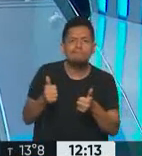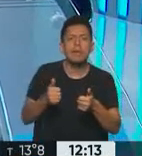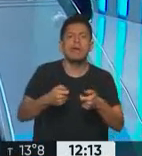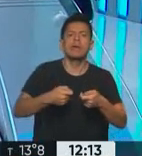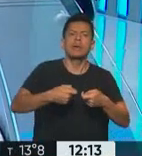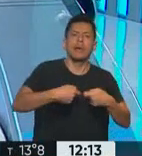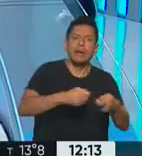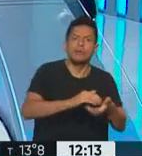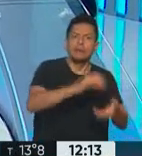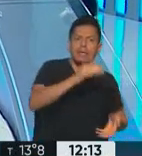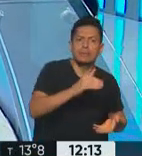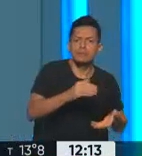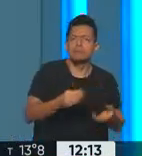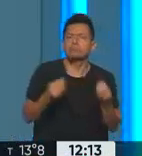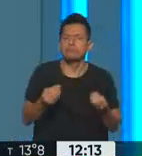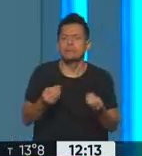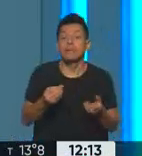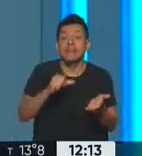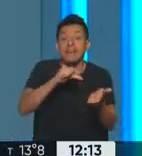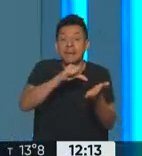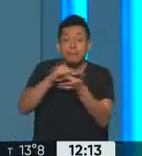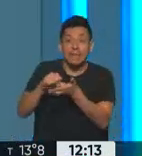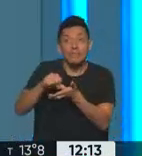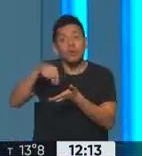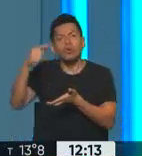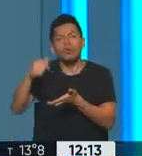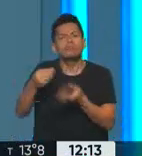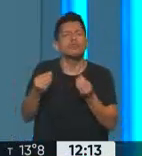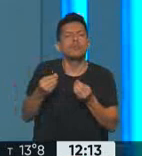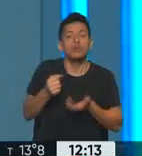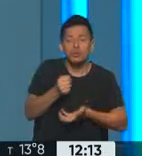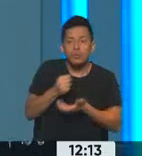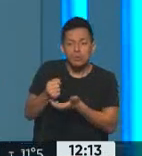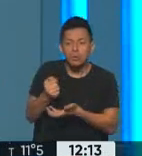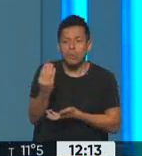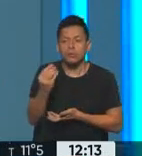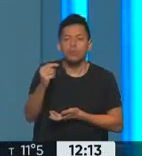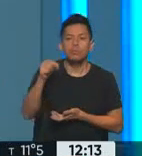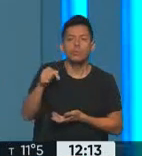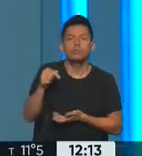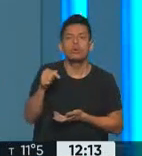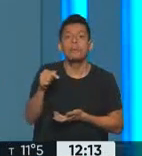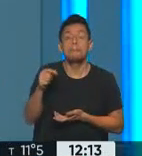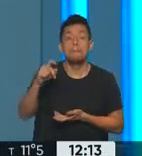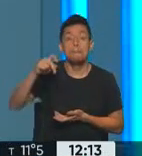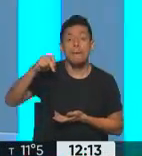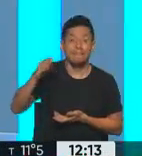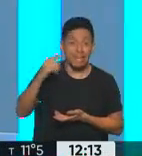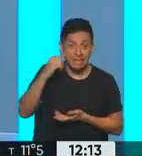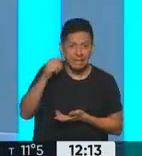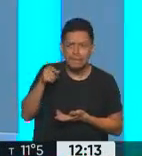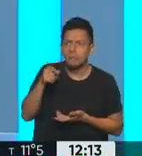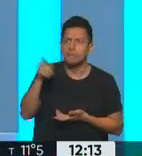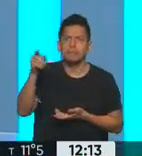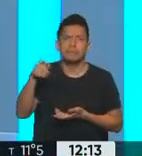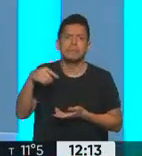fiscal? A ver, fue un poquito más larga. Dijo, ¿en qué país funcionan los subsidios energéticos de 4 puntos del PBI? ¿Qué significa esto, Bueno, Raúl? digamos que